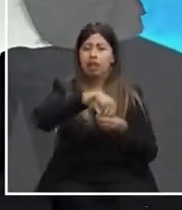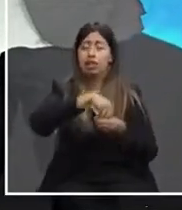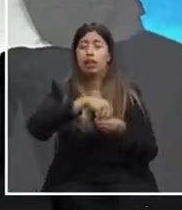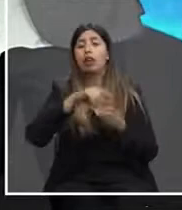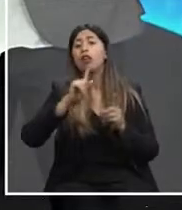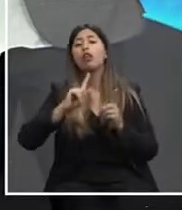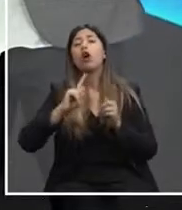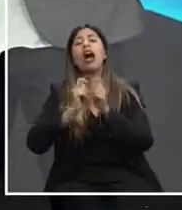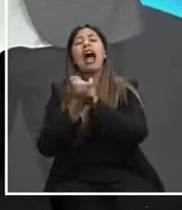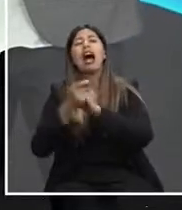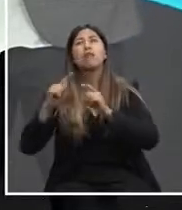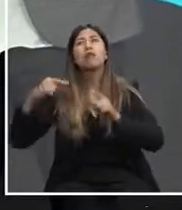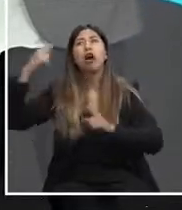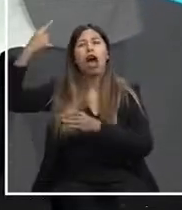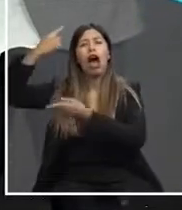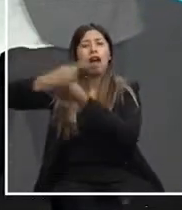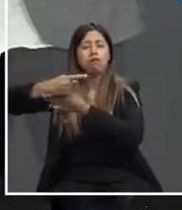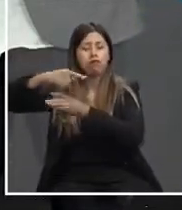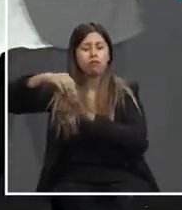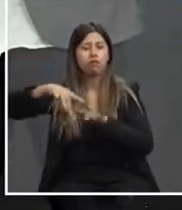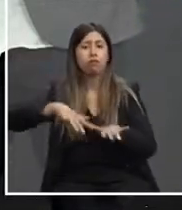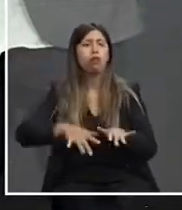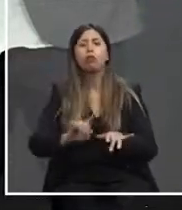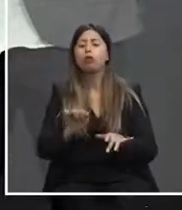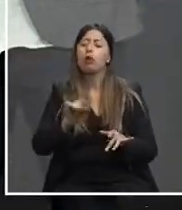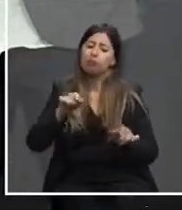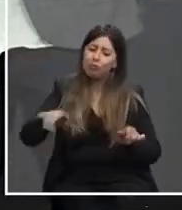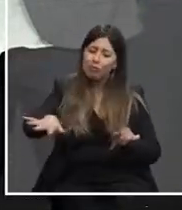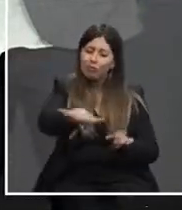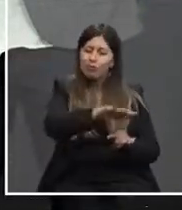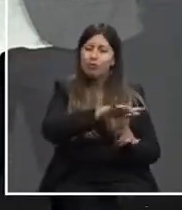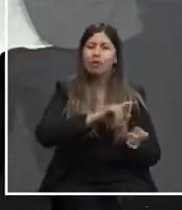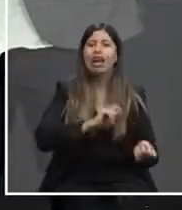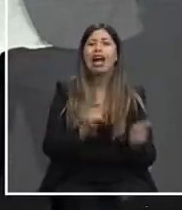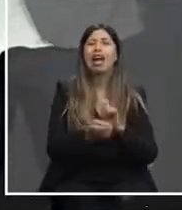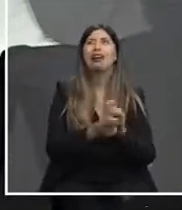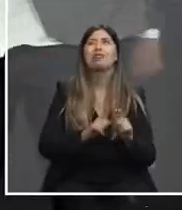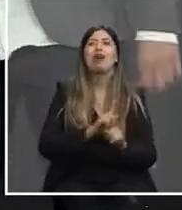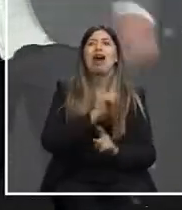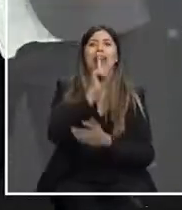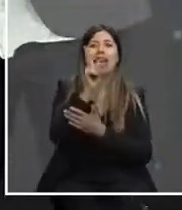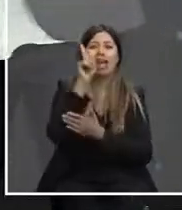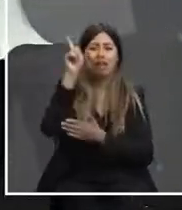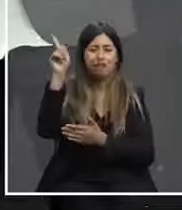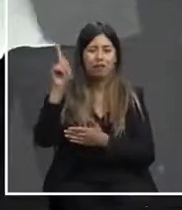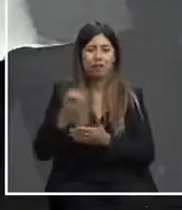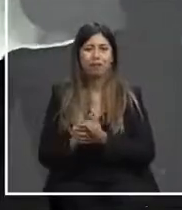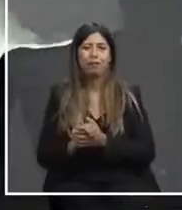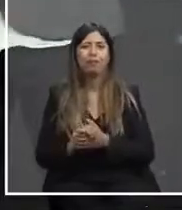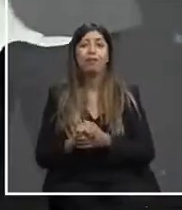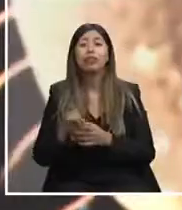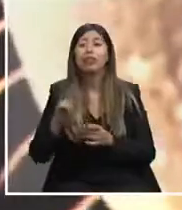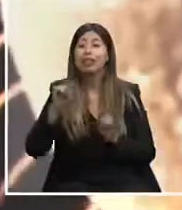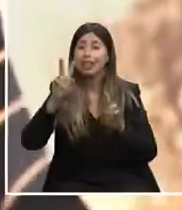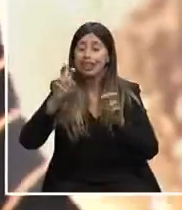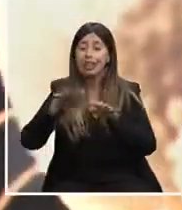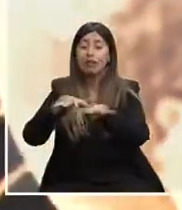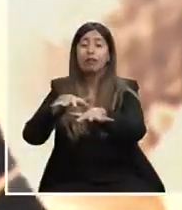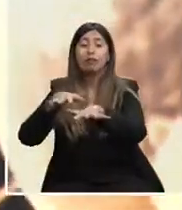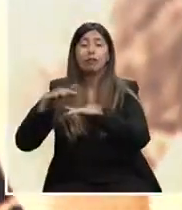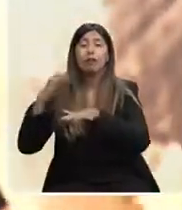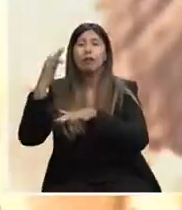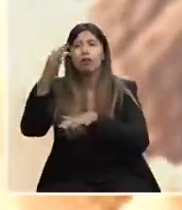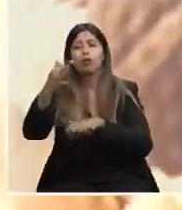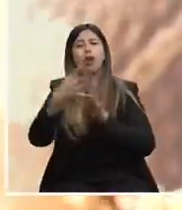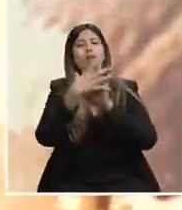hacia abajo, los cambios van a ser de abajo hacia arriba. Y uno de los temas que nosotros queremos hacer en el Congreso del Futuro es modelar los futuros